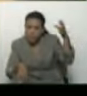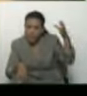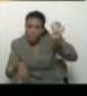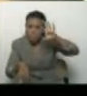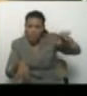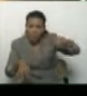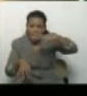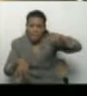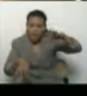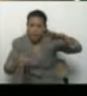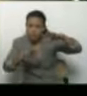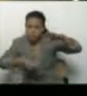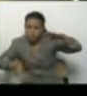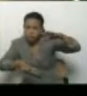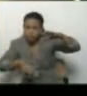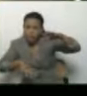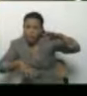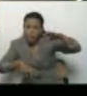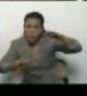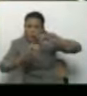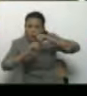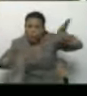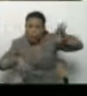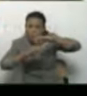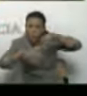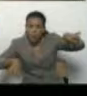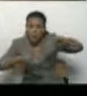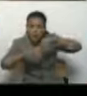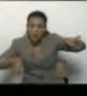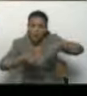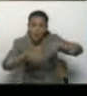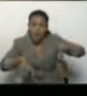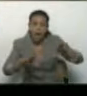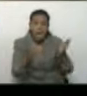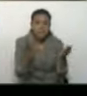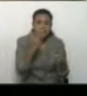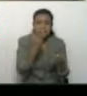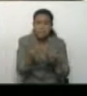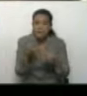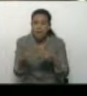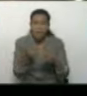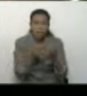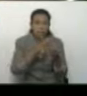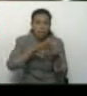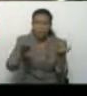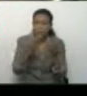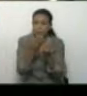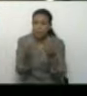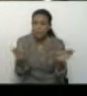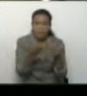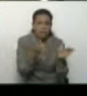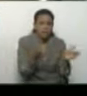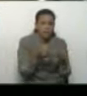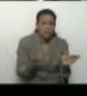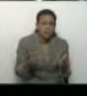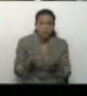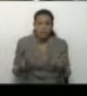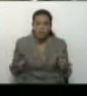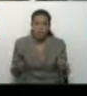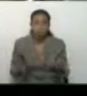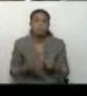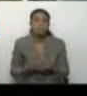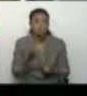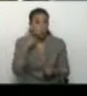parte más baja para de esta manera poder separarlas y diferenciarlas a la hora de depositarlas. Correcto, estamos